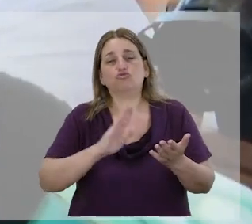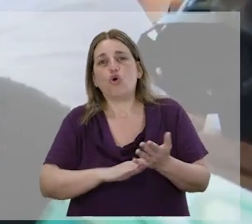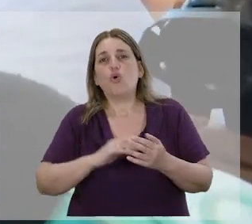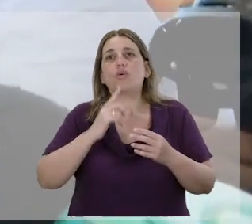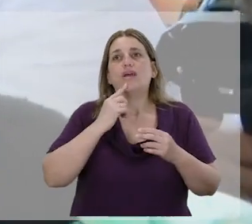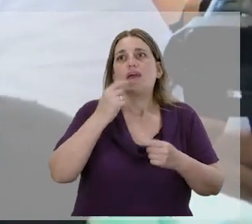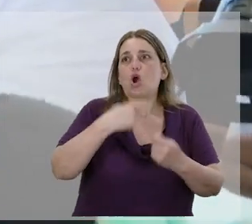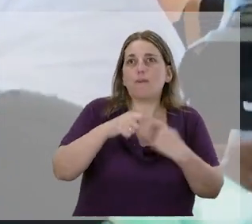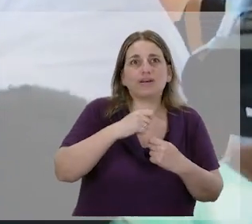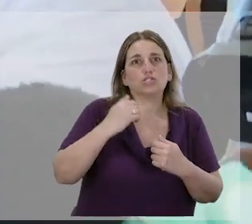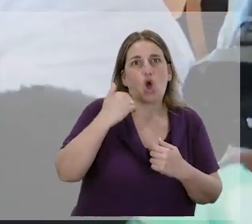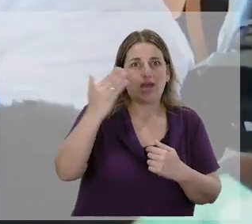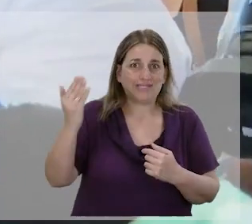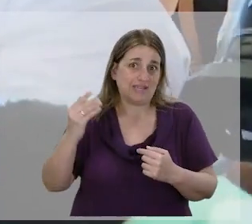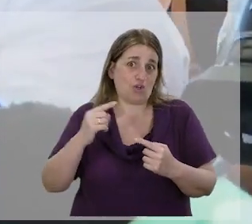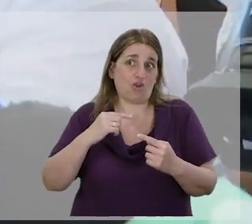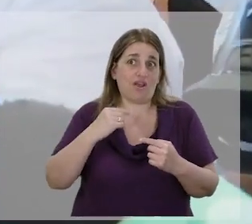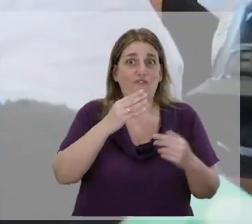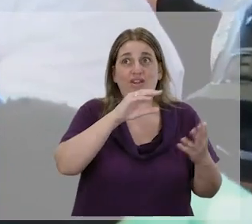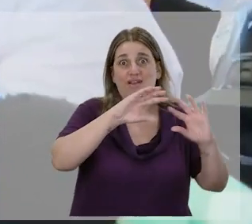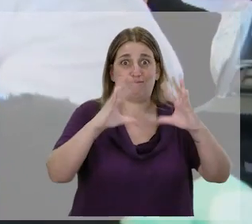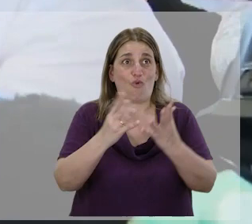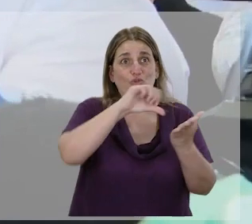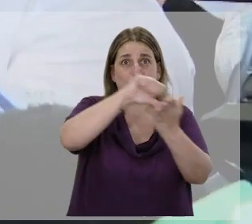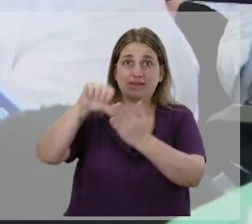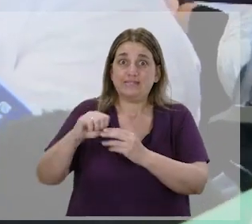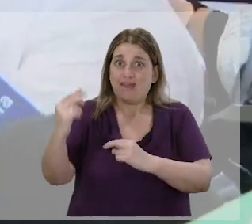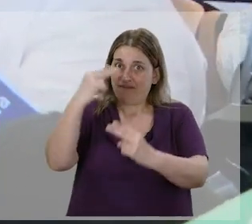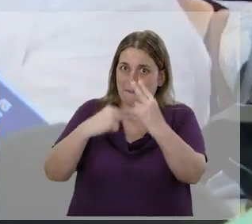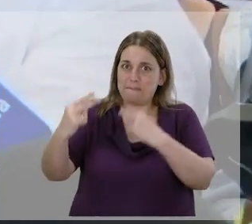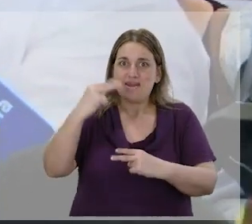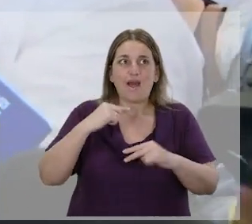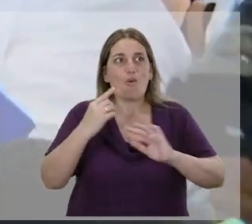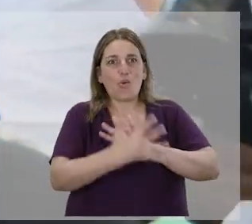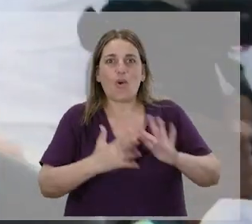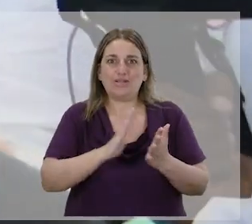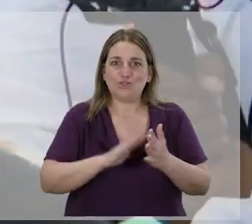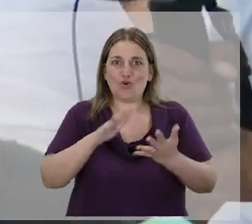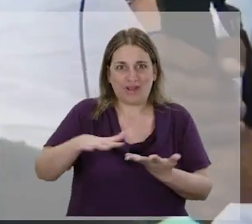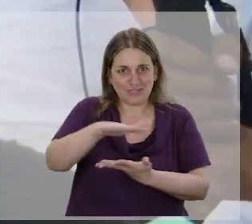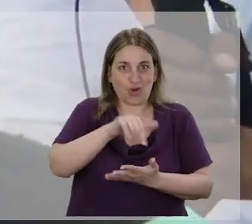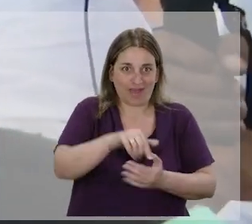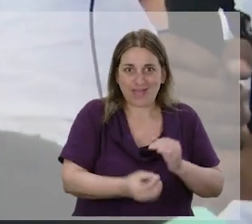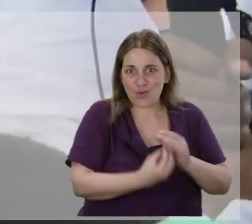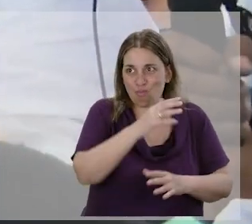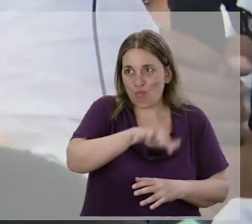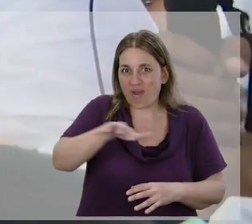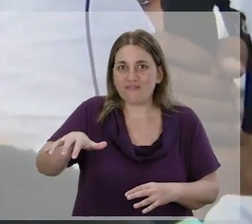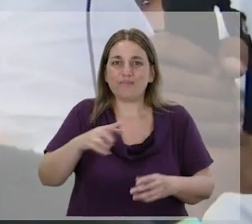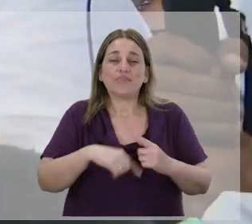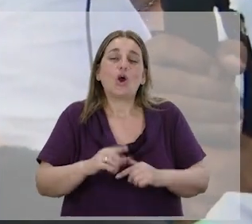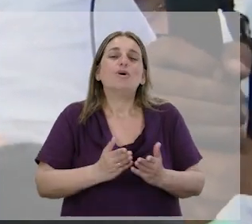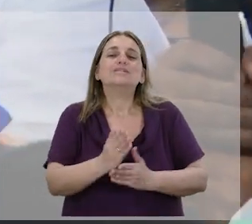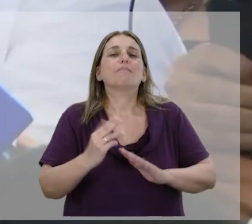y al comercio exterior y a los tributos, que nos están mirando, que nos están mirando con respecto a la zona franca. ¿Qué es lo que tenemos que